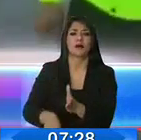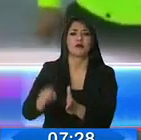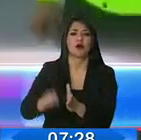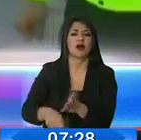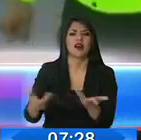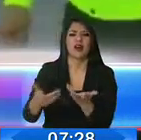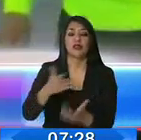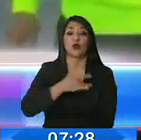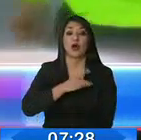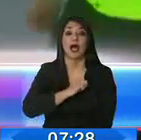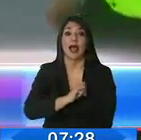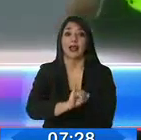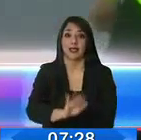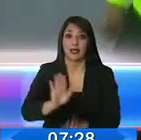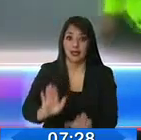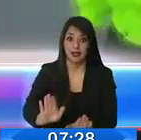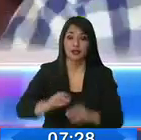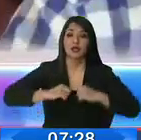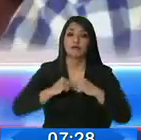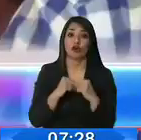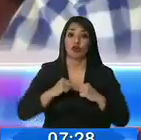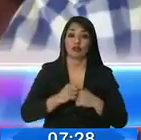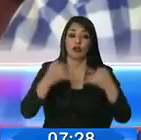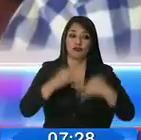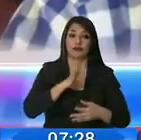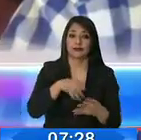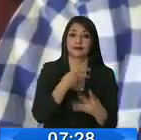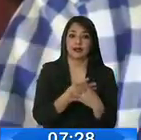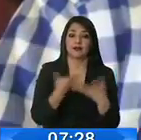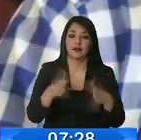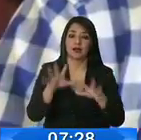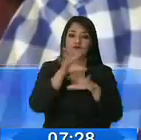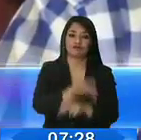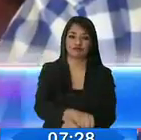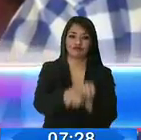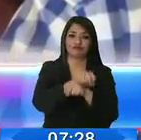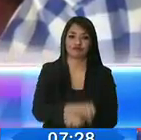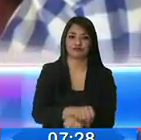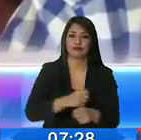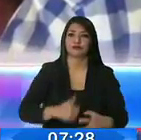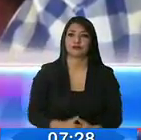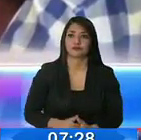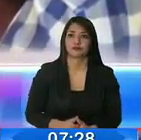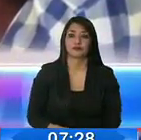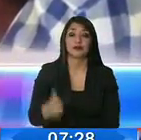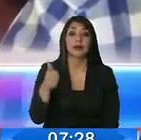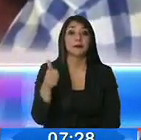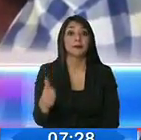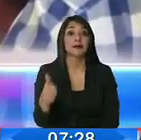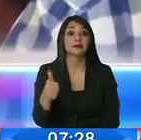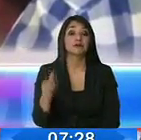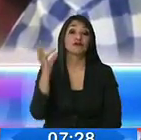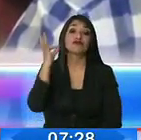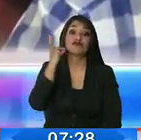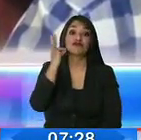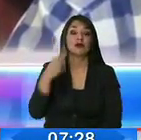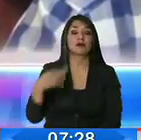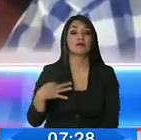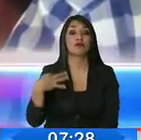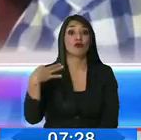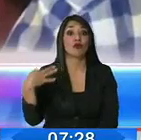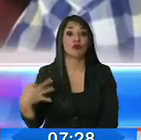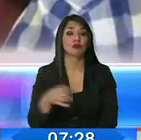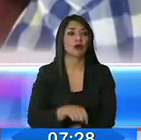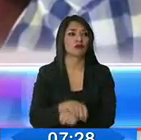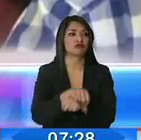trasladada a Bogotá para legalizar su detención. Este procedimiento se llevó a cabo gracias a la entrega voluntaria de mi representada. Es decir, aquí